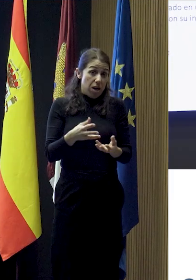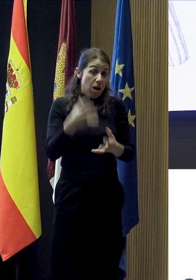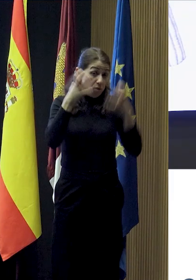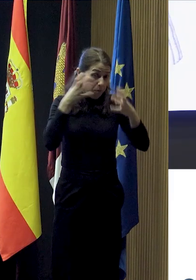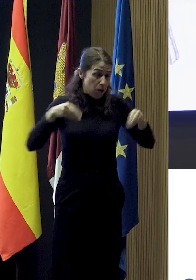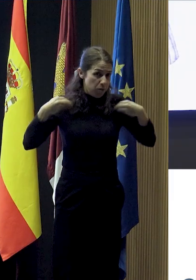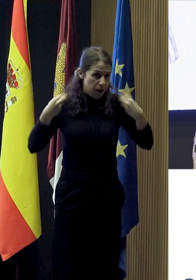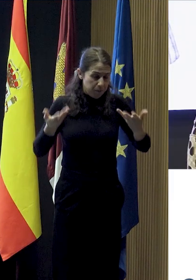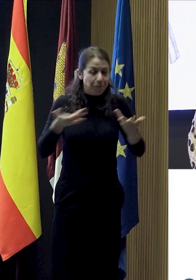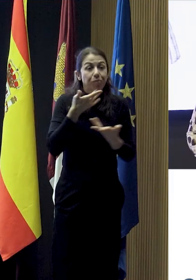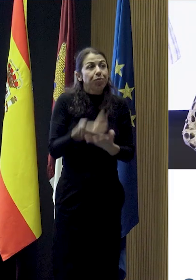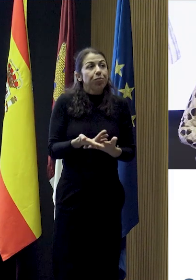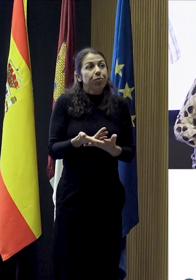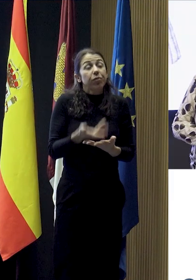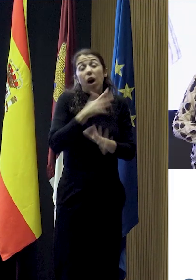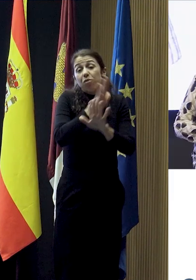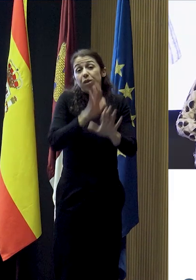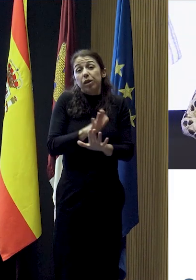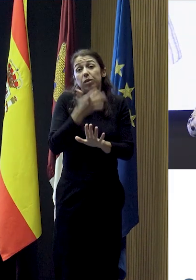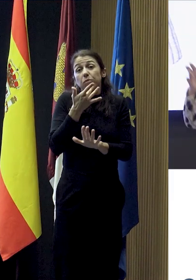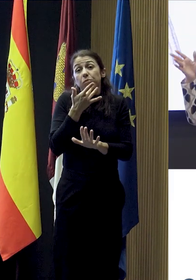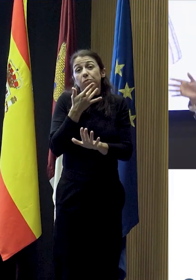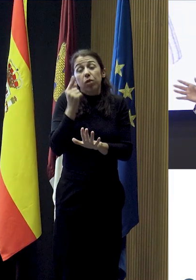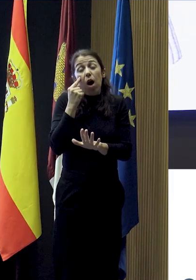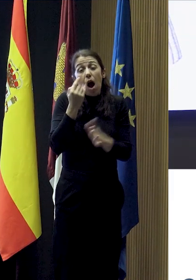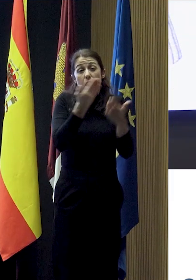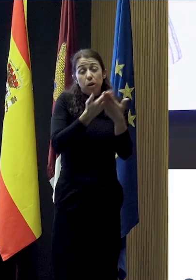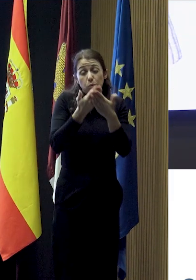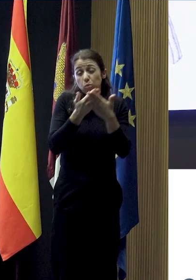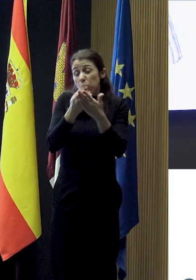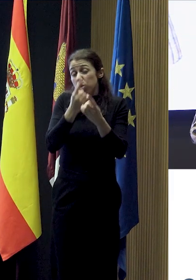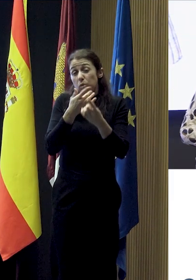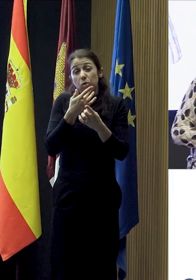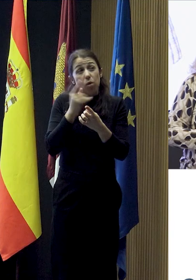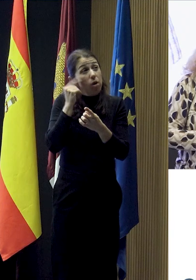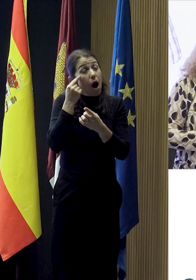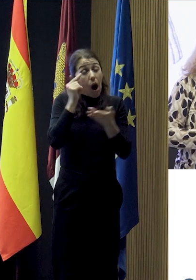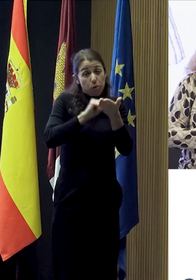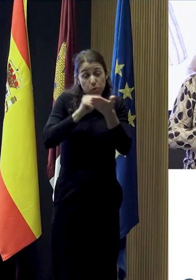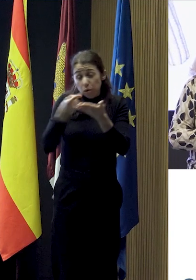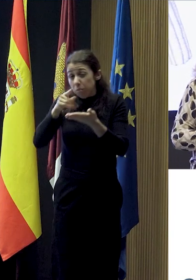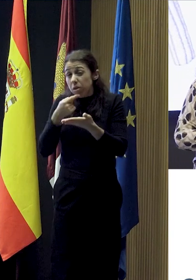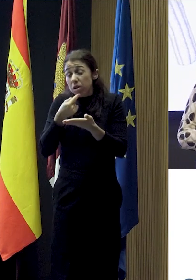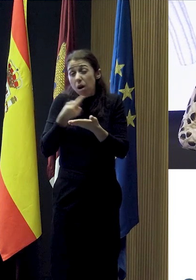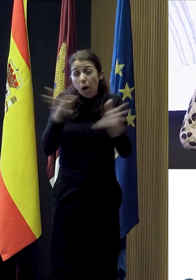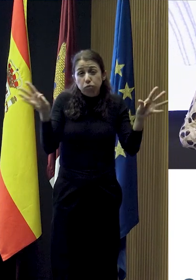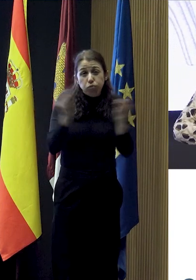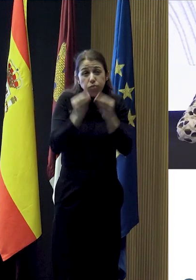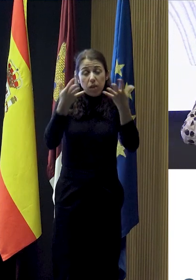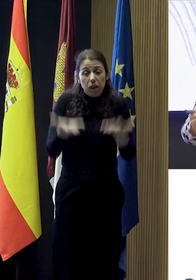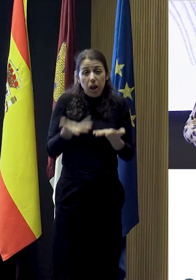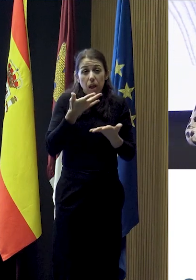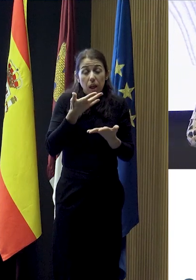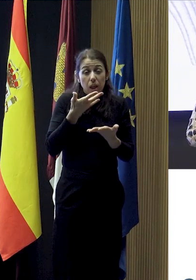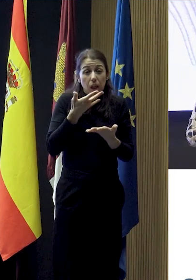animales. Entonces, al final, bueno, pues varios estudios, como veis ahí, varios autores, llegaron a la conclusión de que dentro